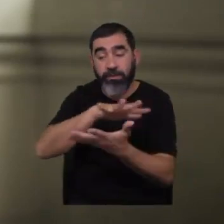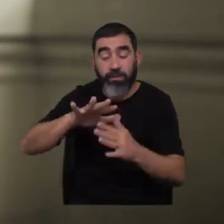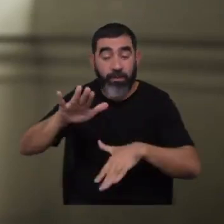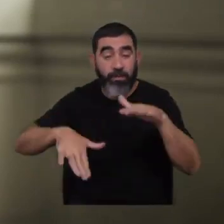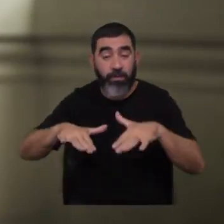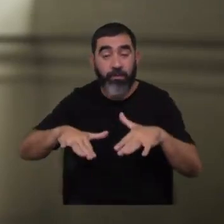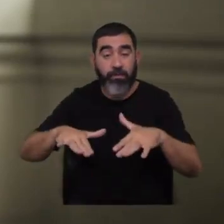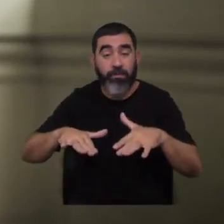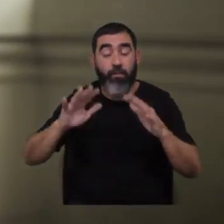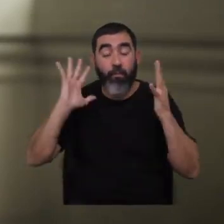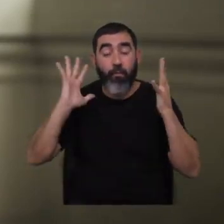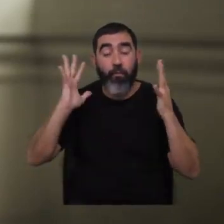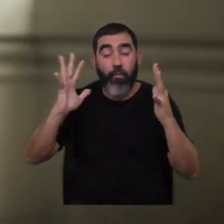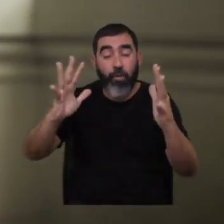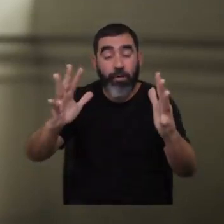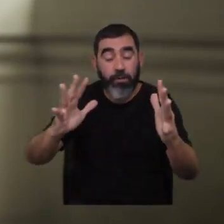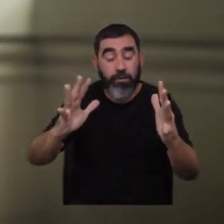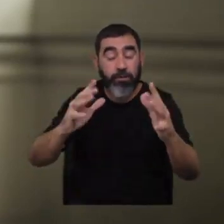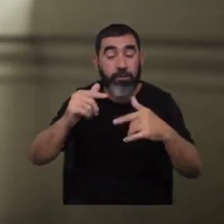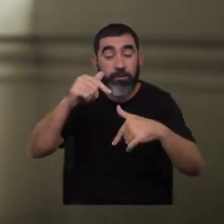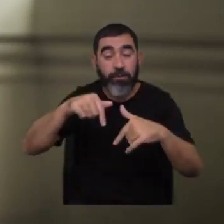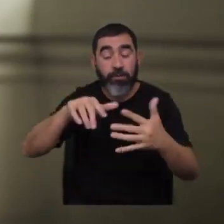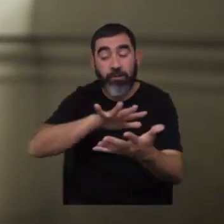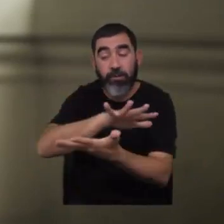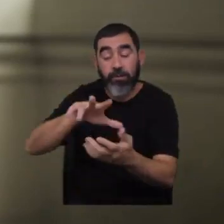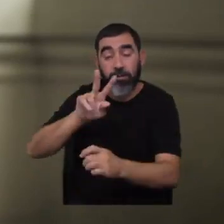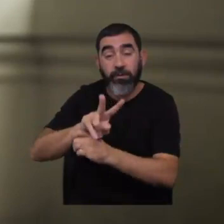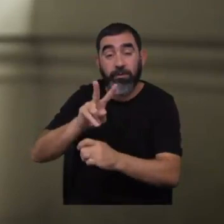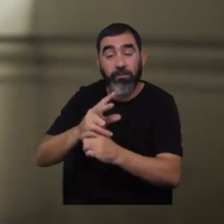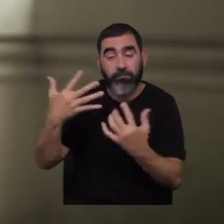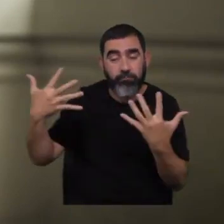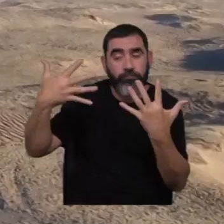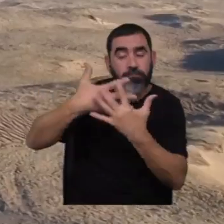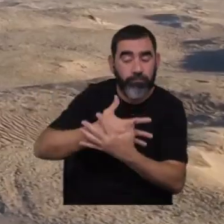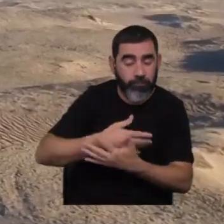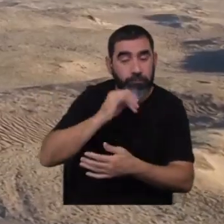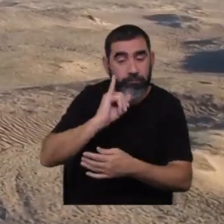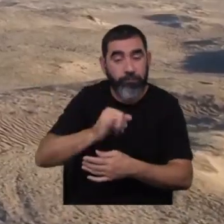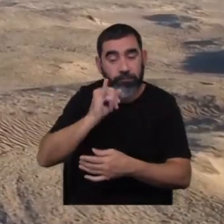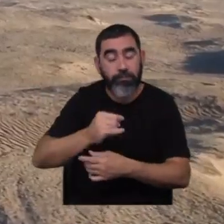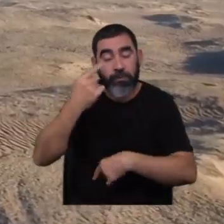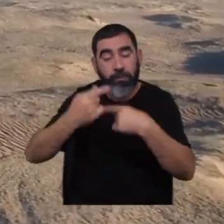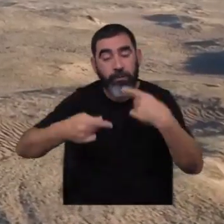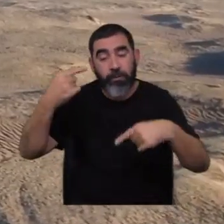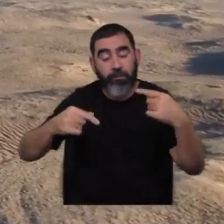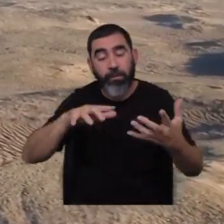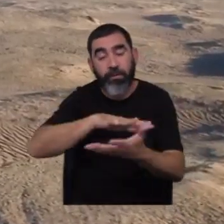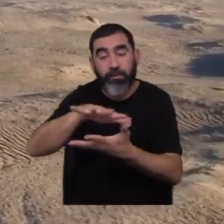¿sí? La forestación con especies exóticas en las áreas protegidas ha afectado la biodiversidad de los